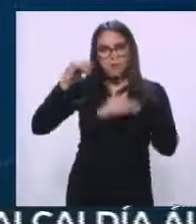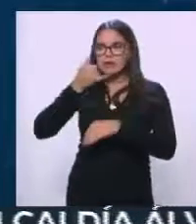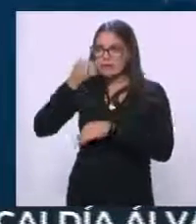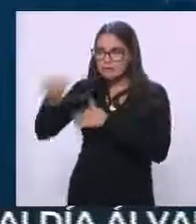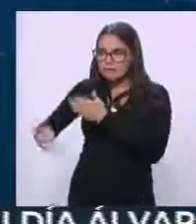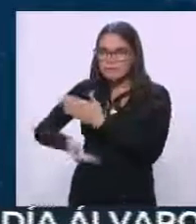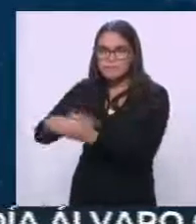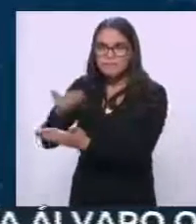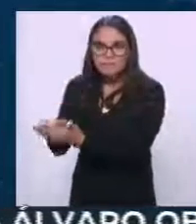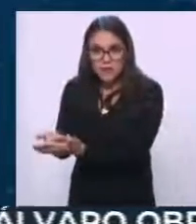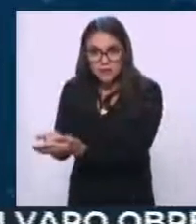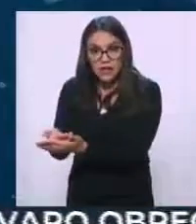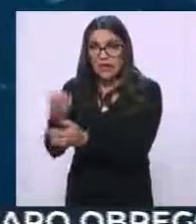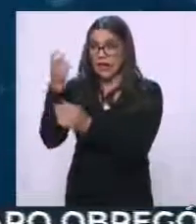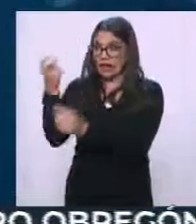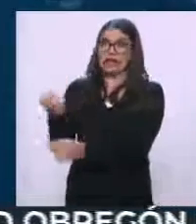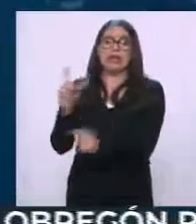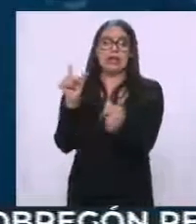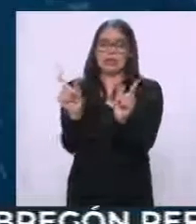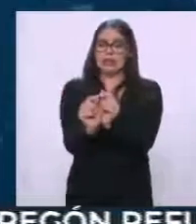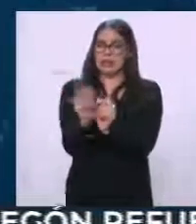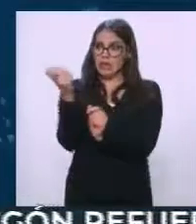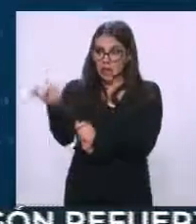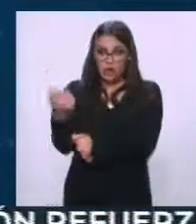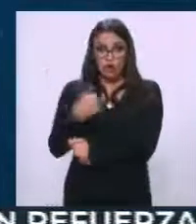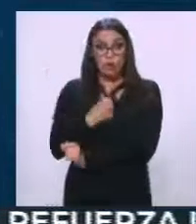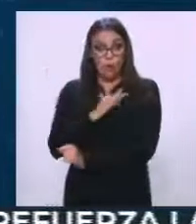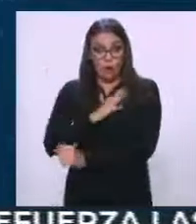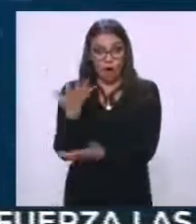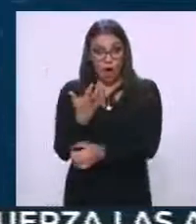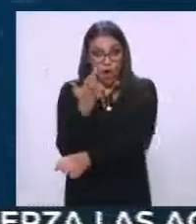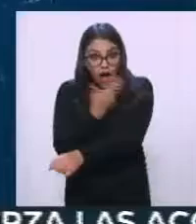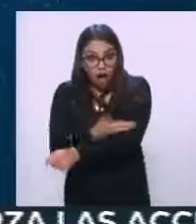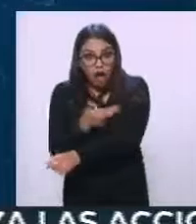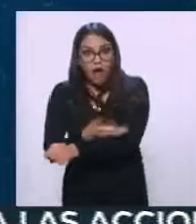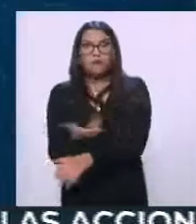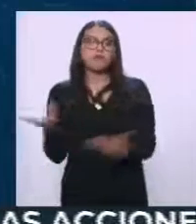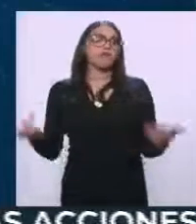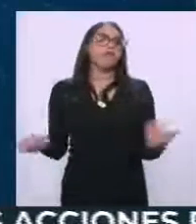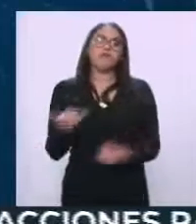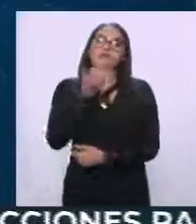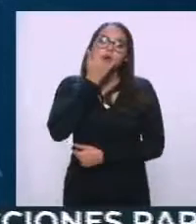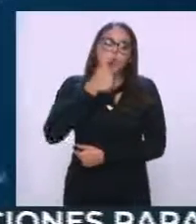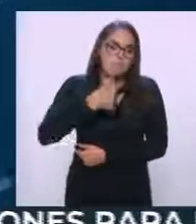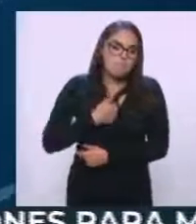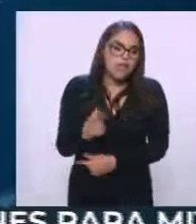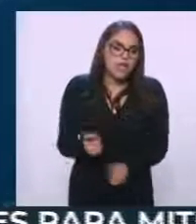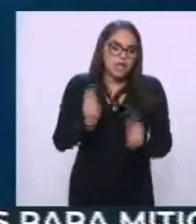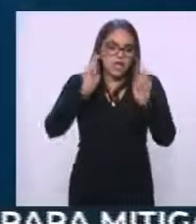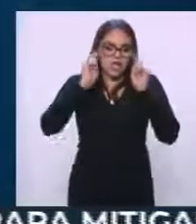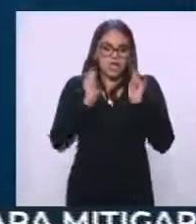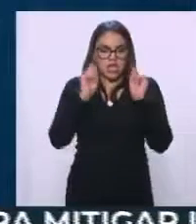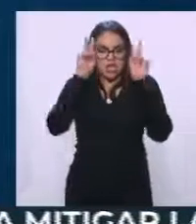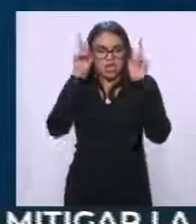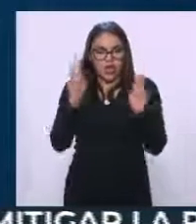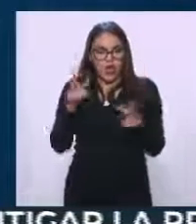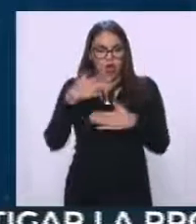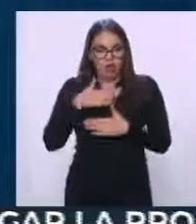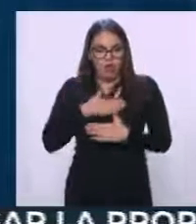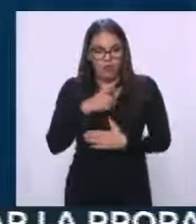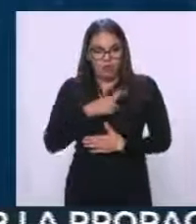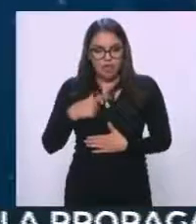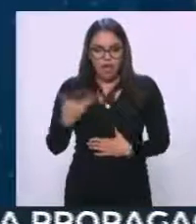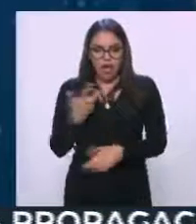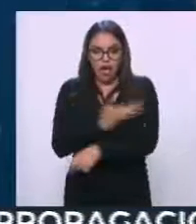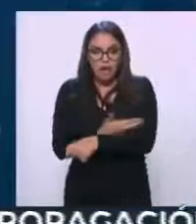porque esto no es algo que nosotros podamos resolver porque no se trata de una materia que se tenga que